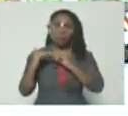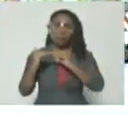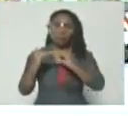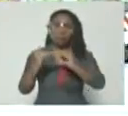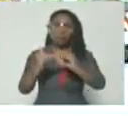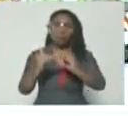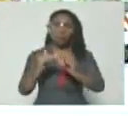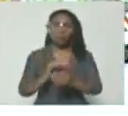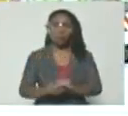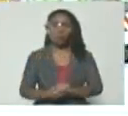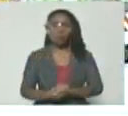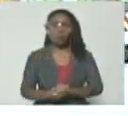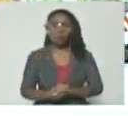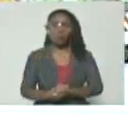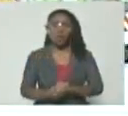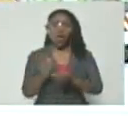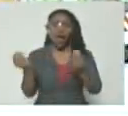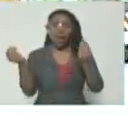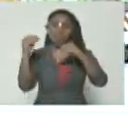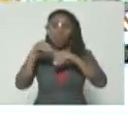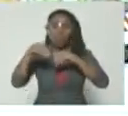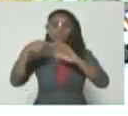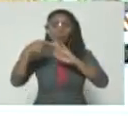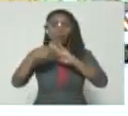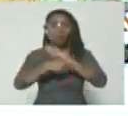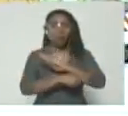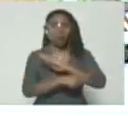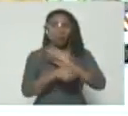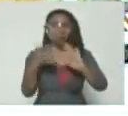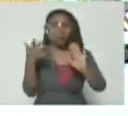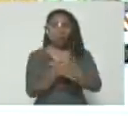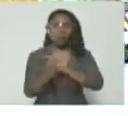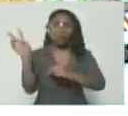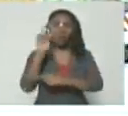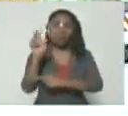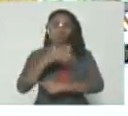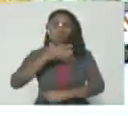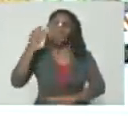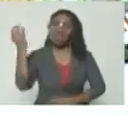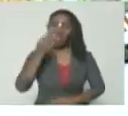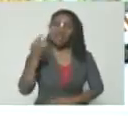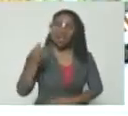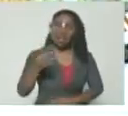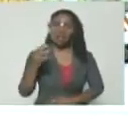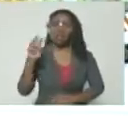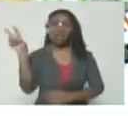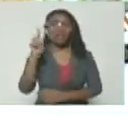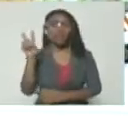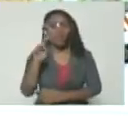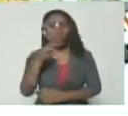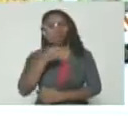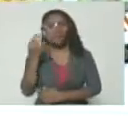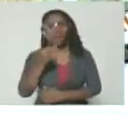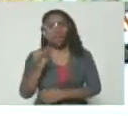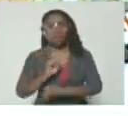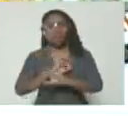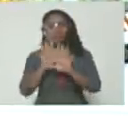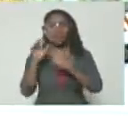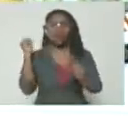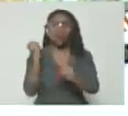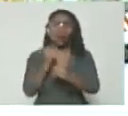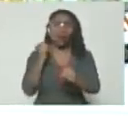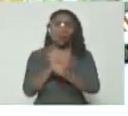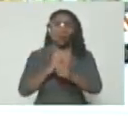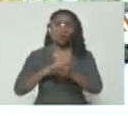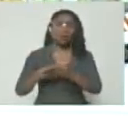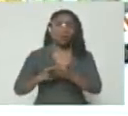un consenso profundo de la Venezuela de verdad, de la Venezuela real, de trabajar para